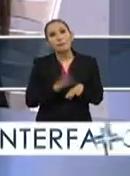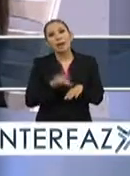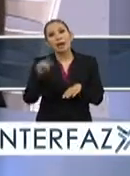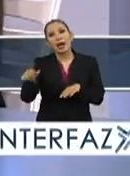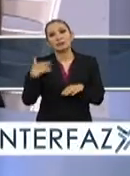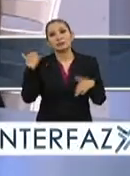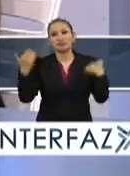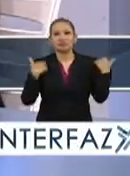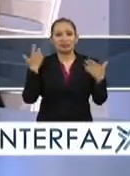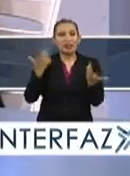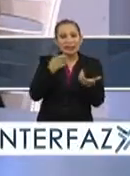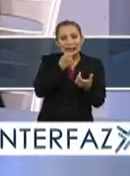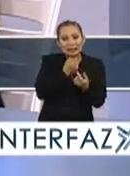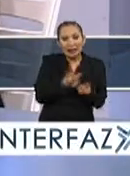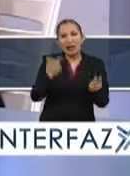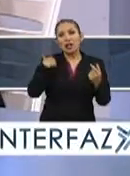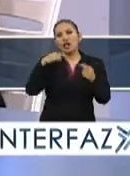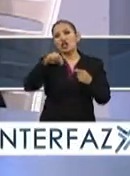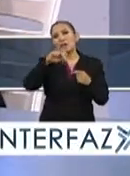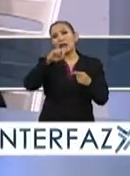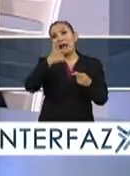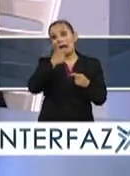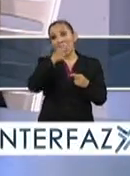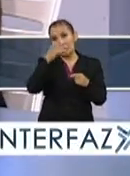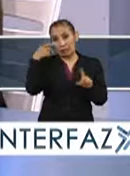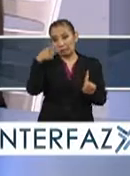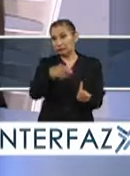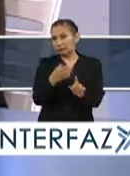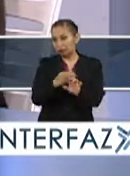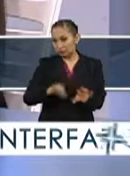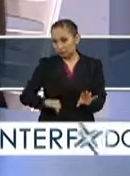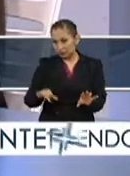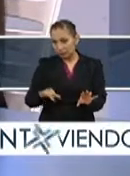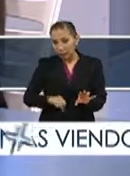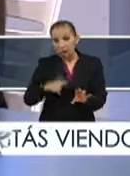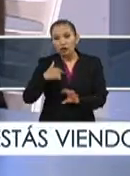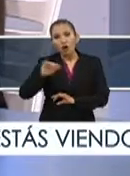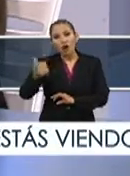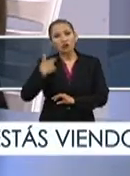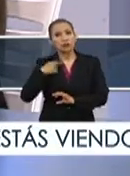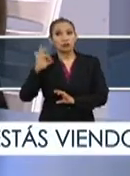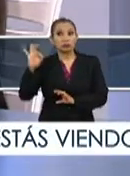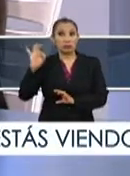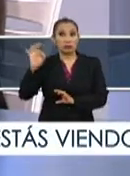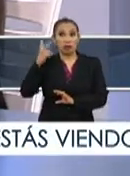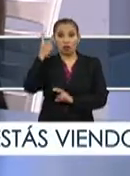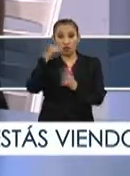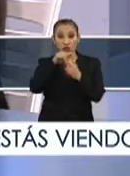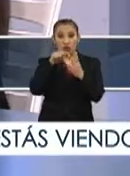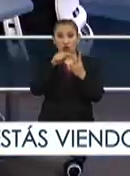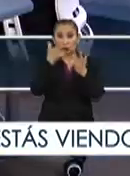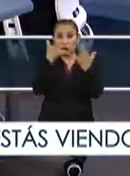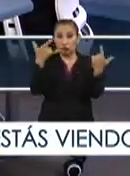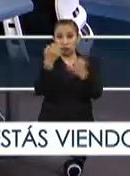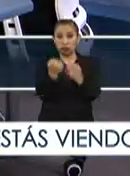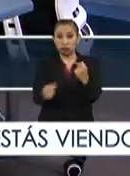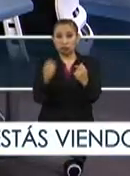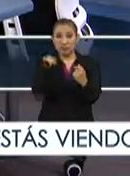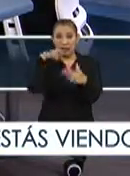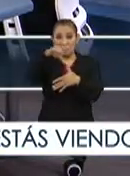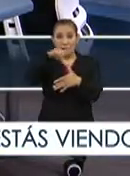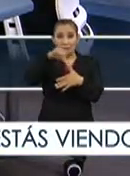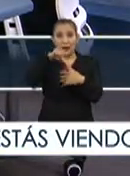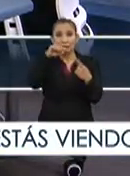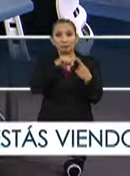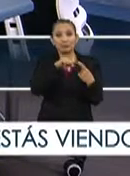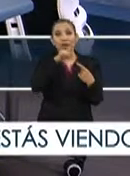digamos, lúdicas y pensando en la novela gráfica, que es un tema que nos interesa mucho. Vienen los grandes, probablemente los 2 historietistas más famosos de América Latina,